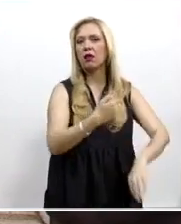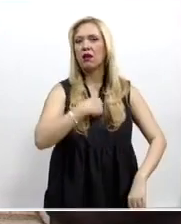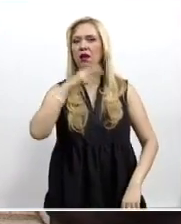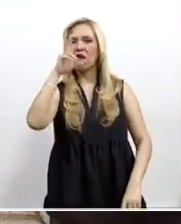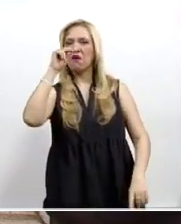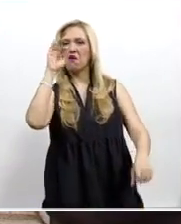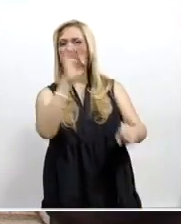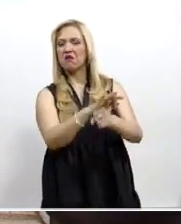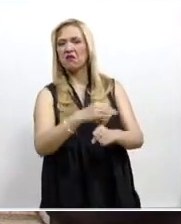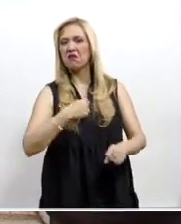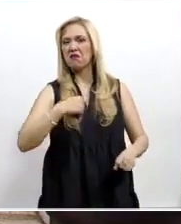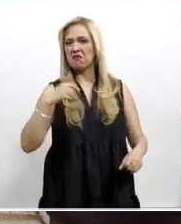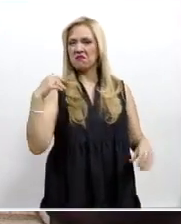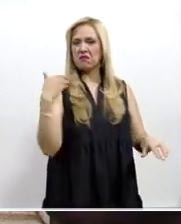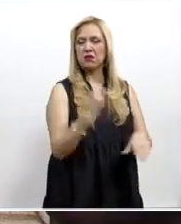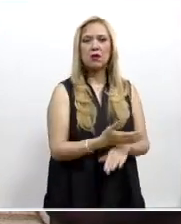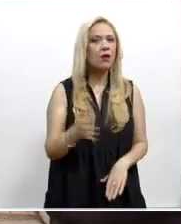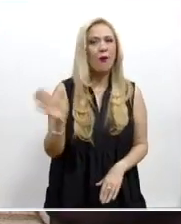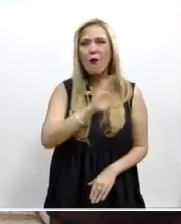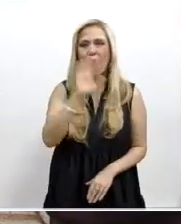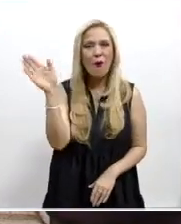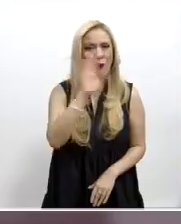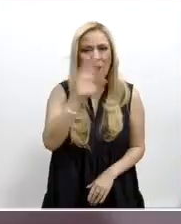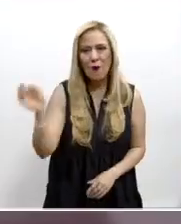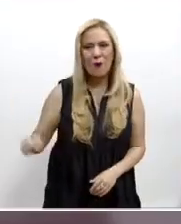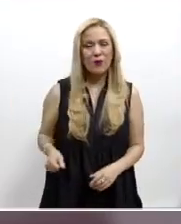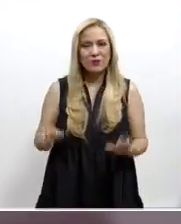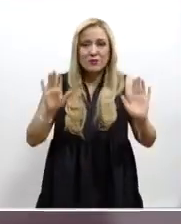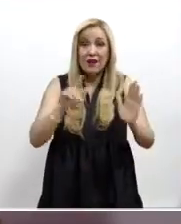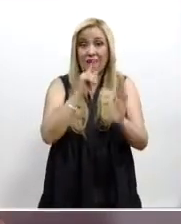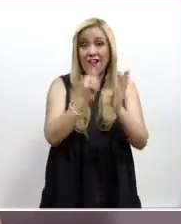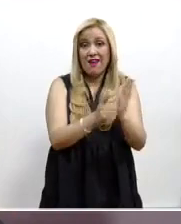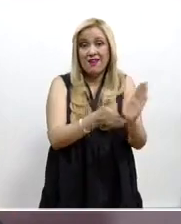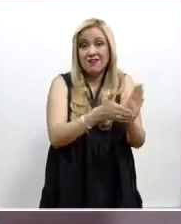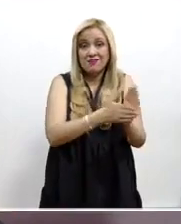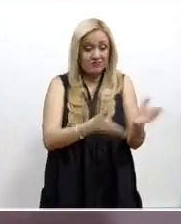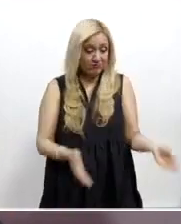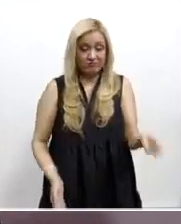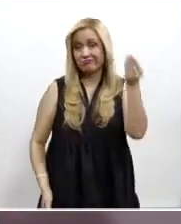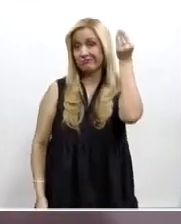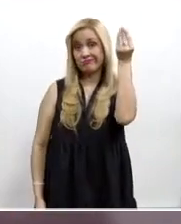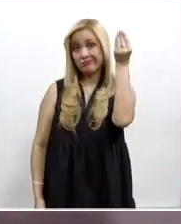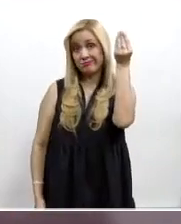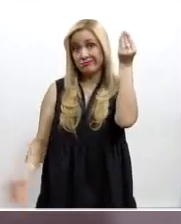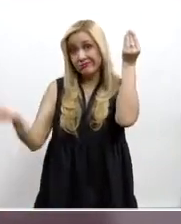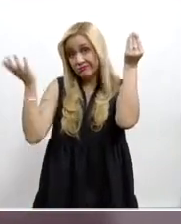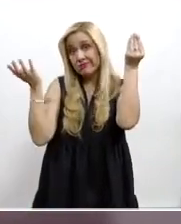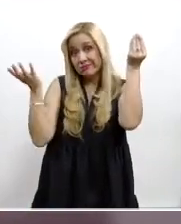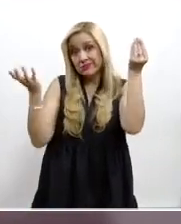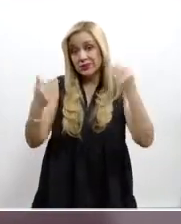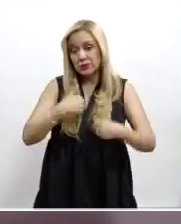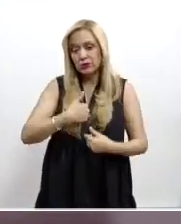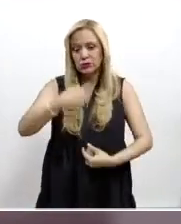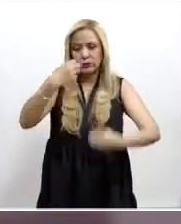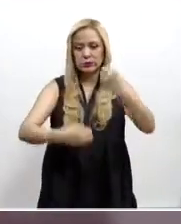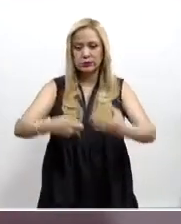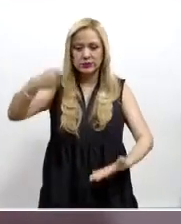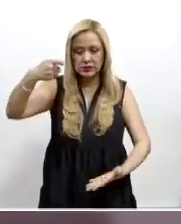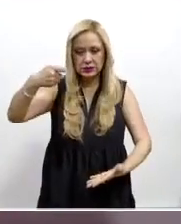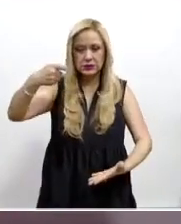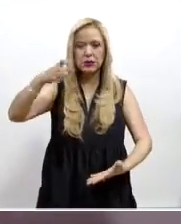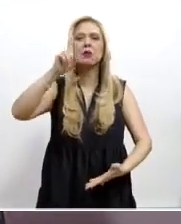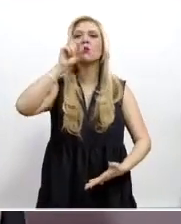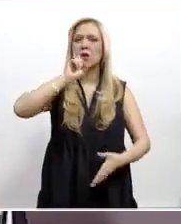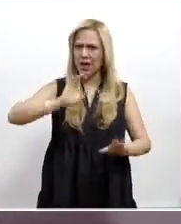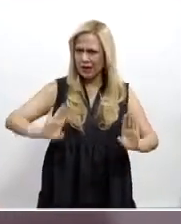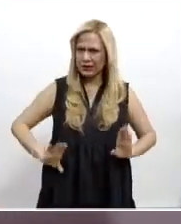rechazamos. Las y los jueces resolvemos conforme a derecho, y eso también forma parte de juzgar con perspectiva de género, pero pues a